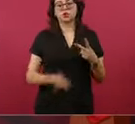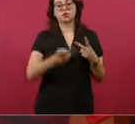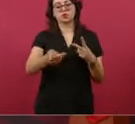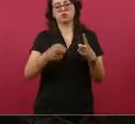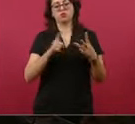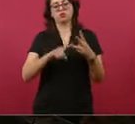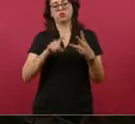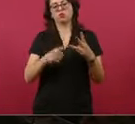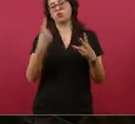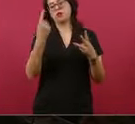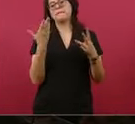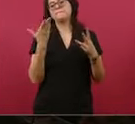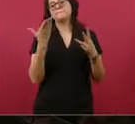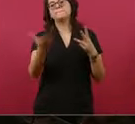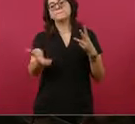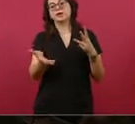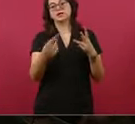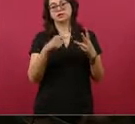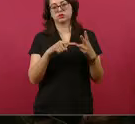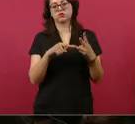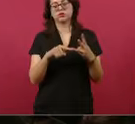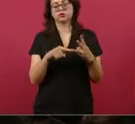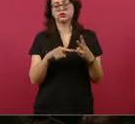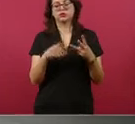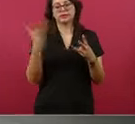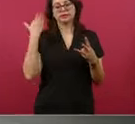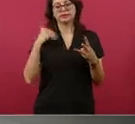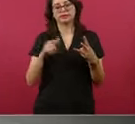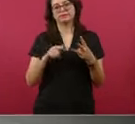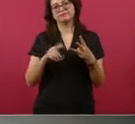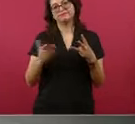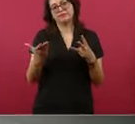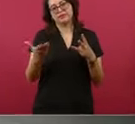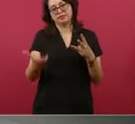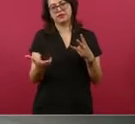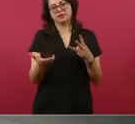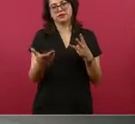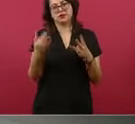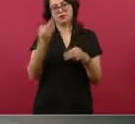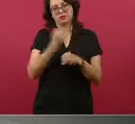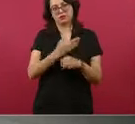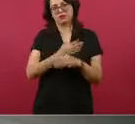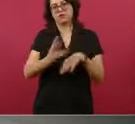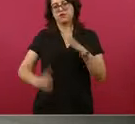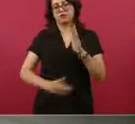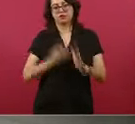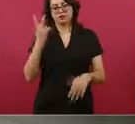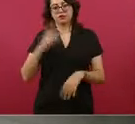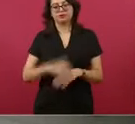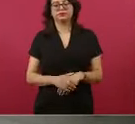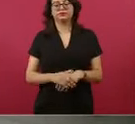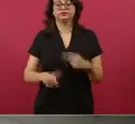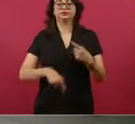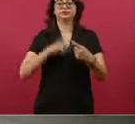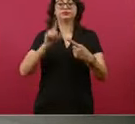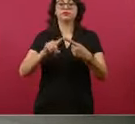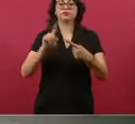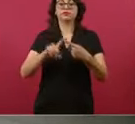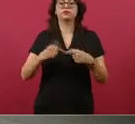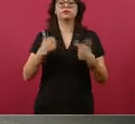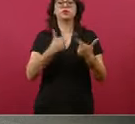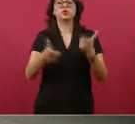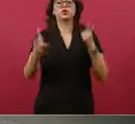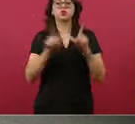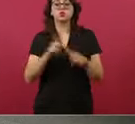aquí en este diálogo circular. La primera pregunta es referente a los partidos de oposición que ya